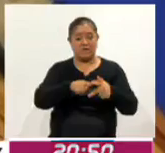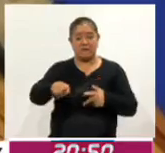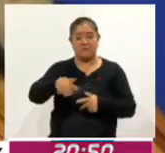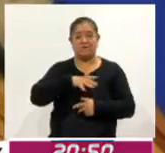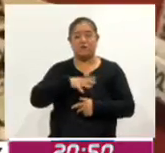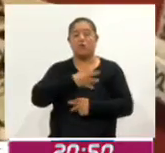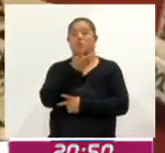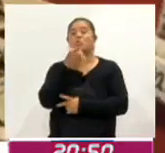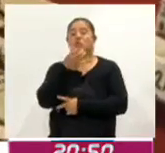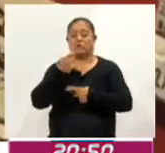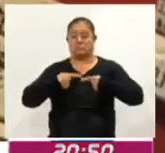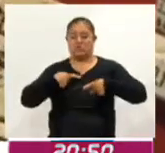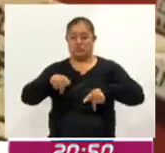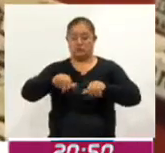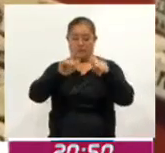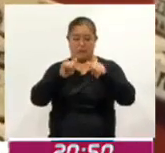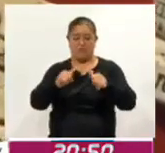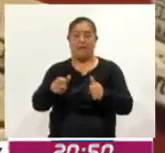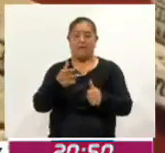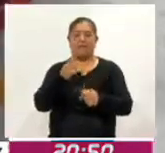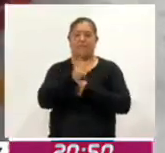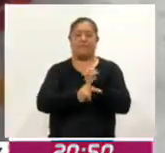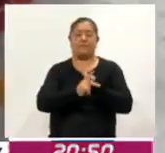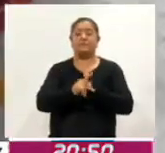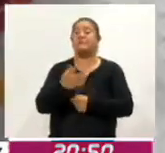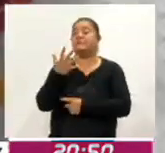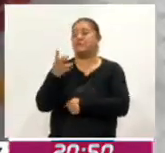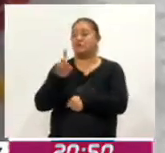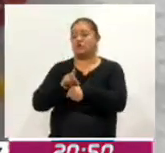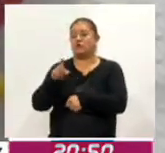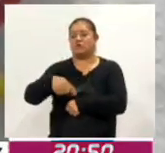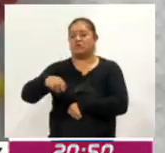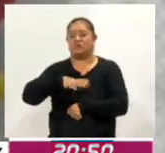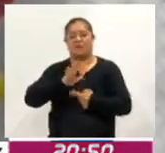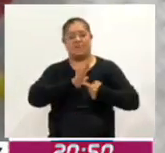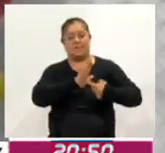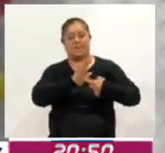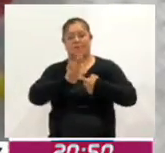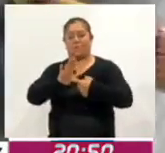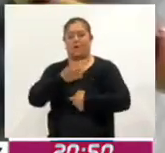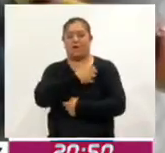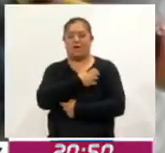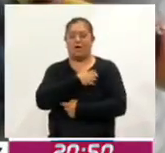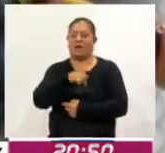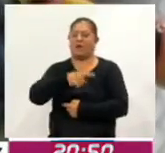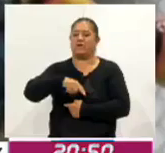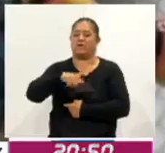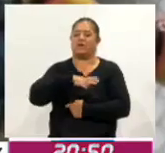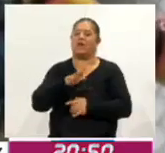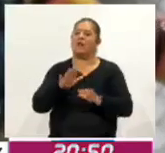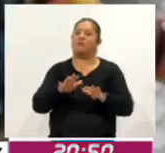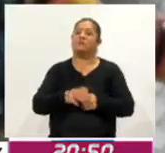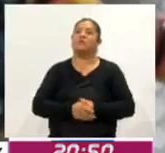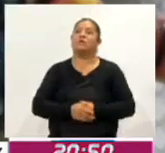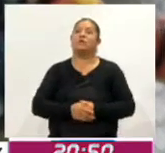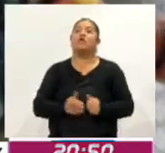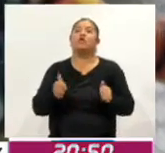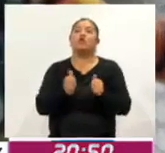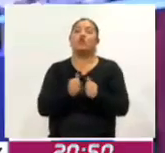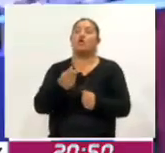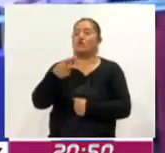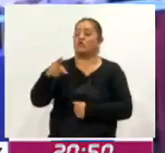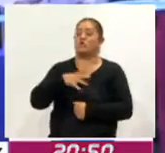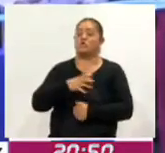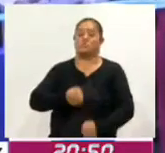400 artesanos del país, la cual durante 5 días exhibirá en la capital panameña sus producciones, junto a una muestra de sus